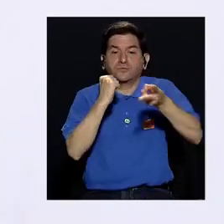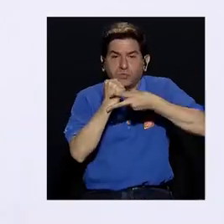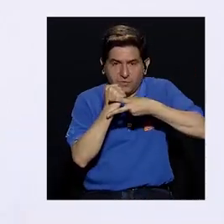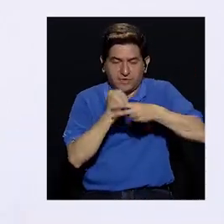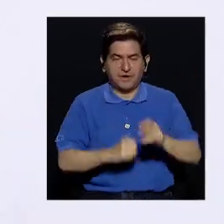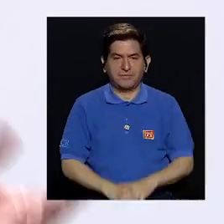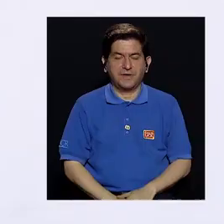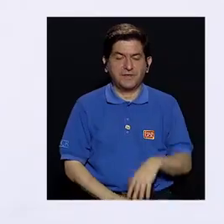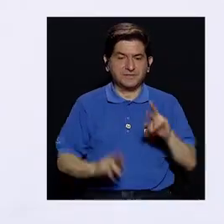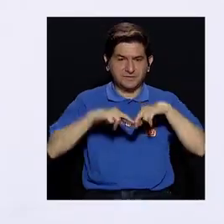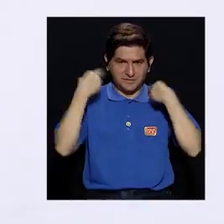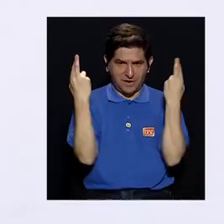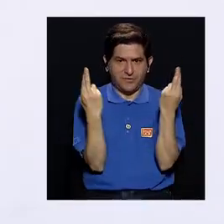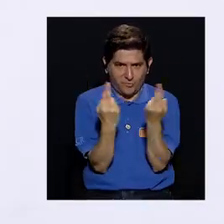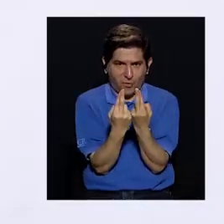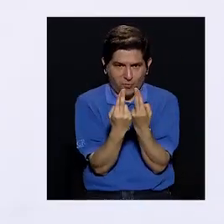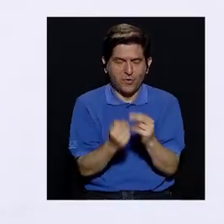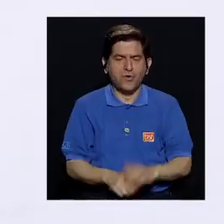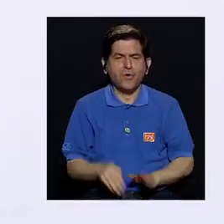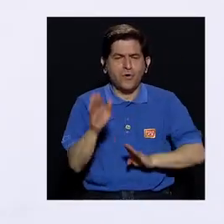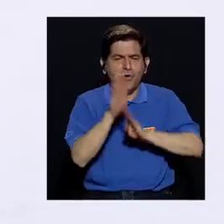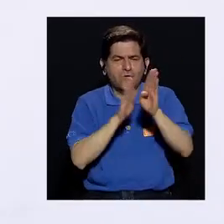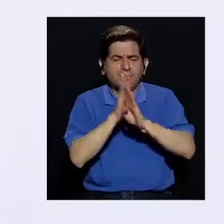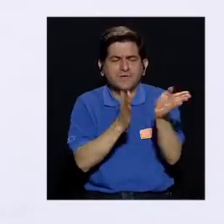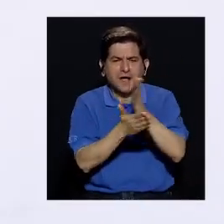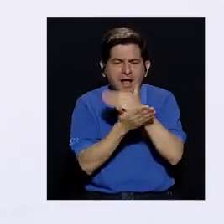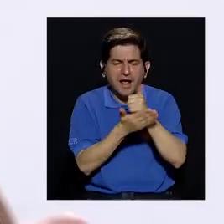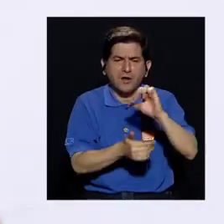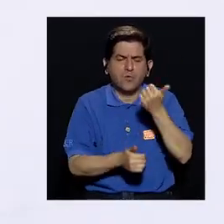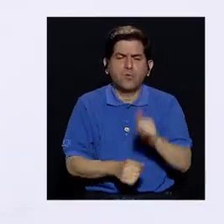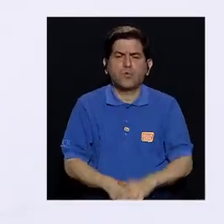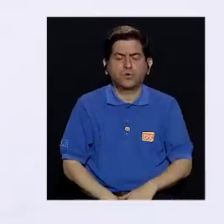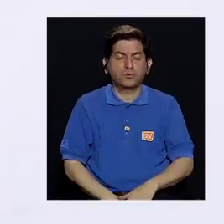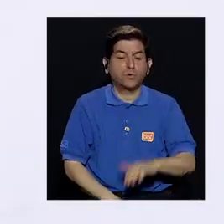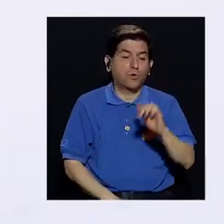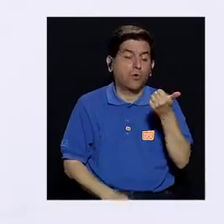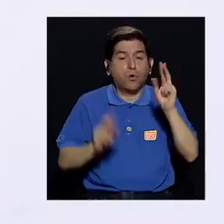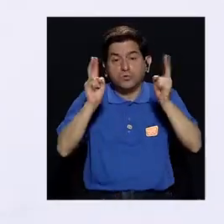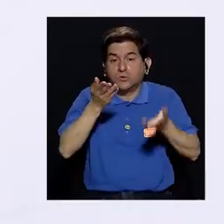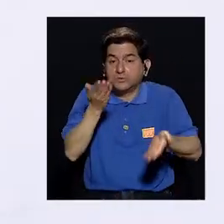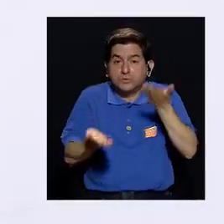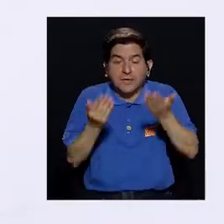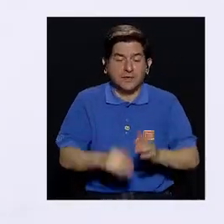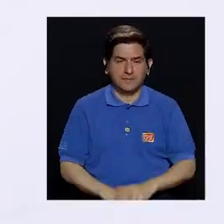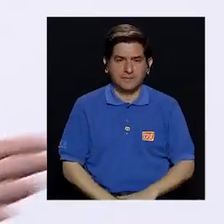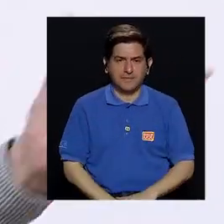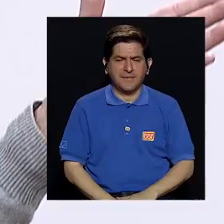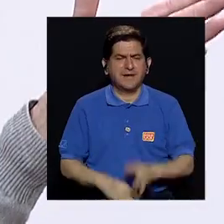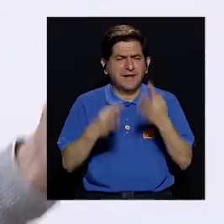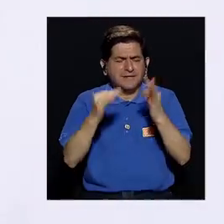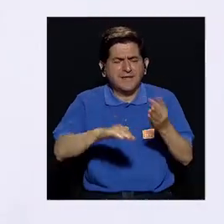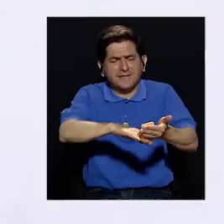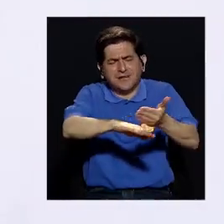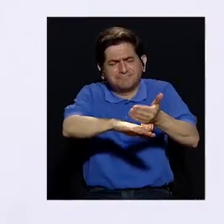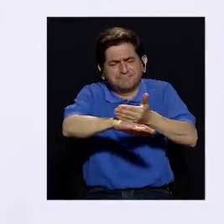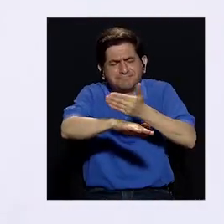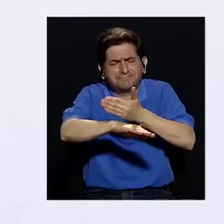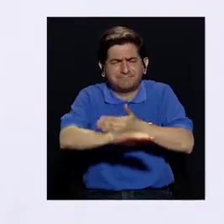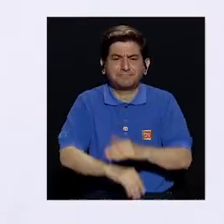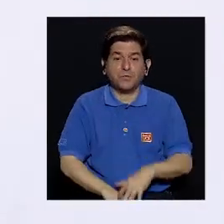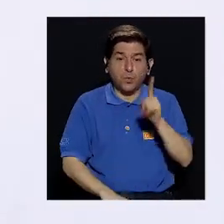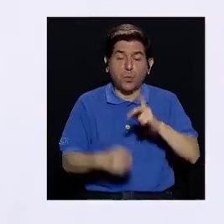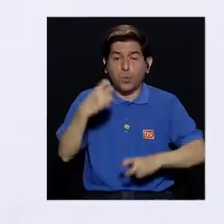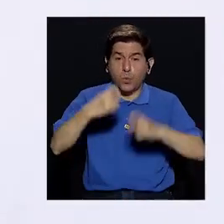oportunidad de reunirnos desarrollamos algunos otros con otra temática para ir poco a poco mejorando